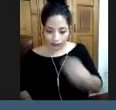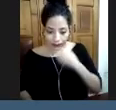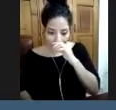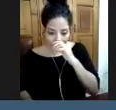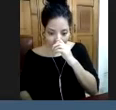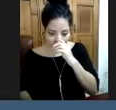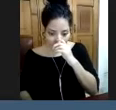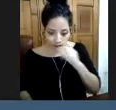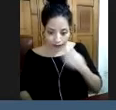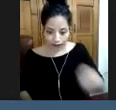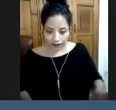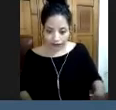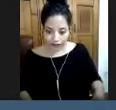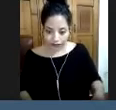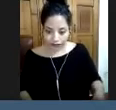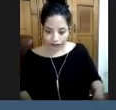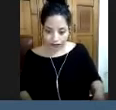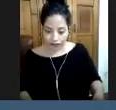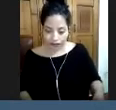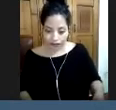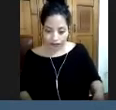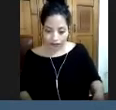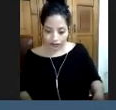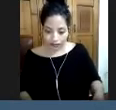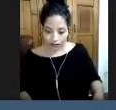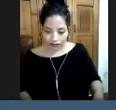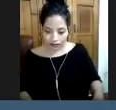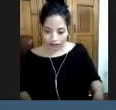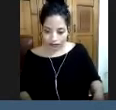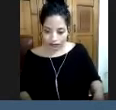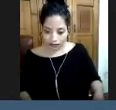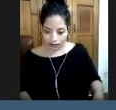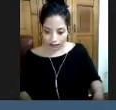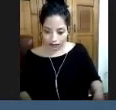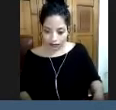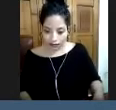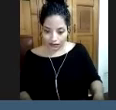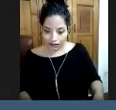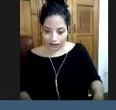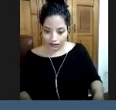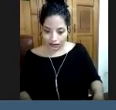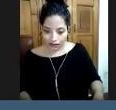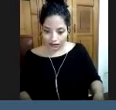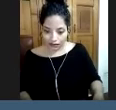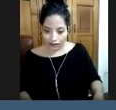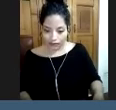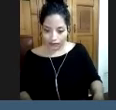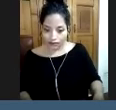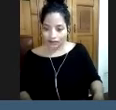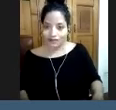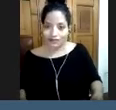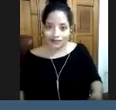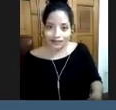de este tipo de cosas que de repente lo quieren para el tiempo de ellos, algunos maestros en algunos casos, y